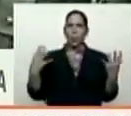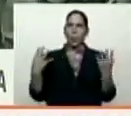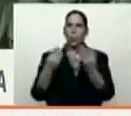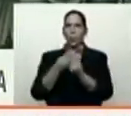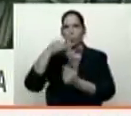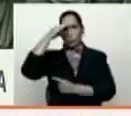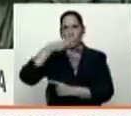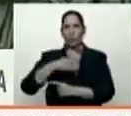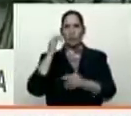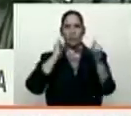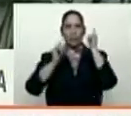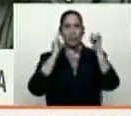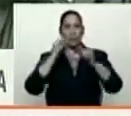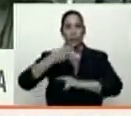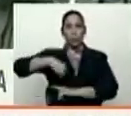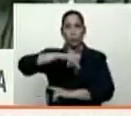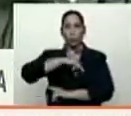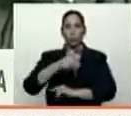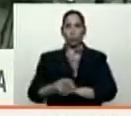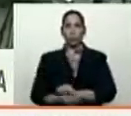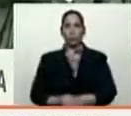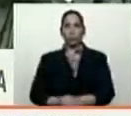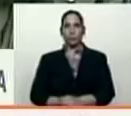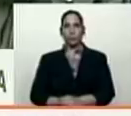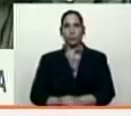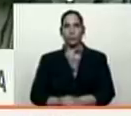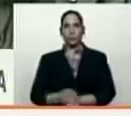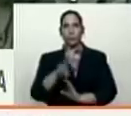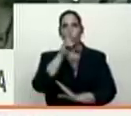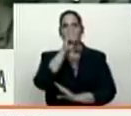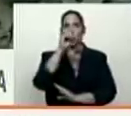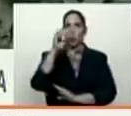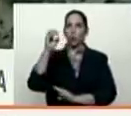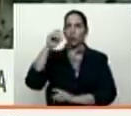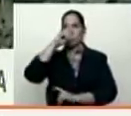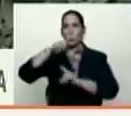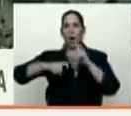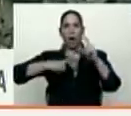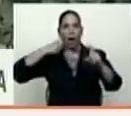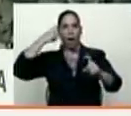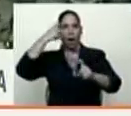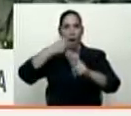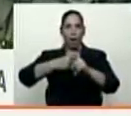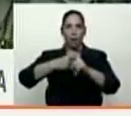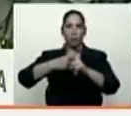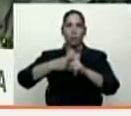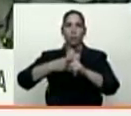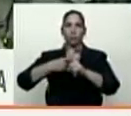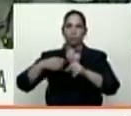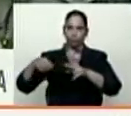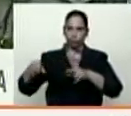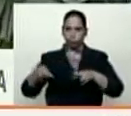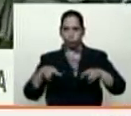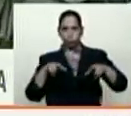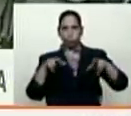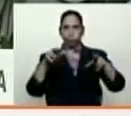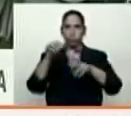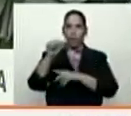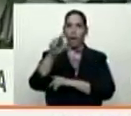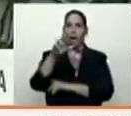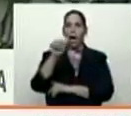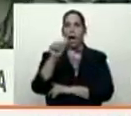celebrando con nosotros los 200 años del paso del Arauca, del cruce del Arauca.